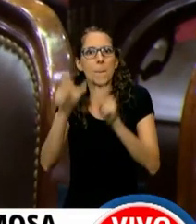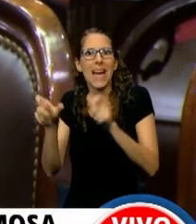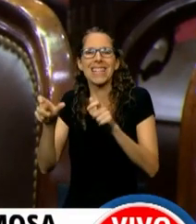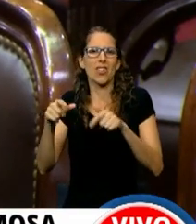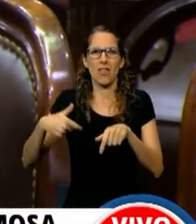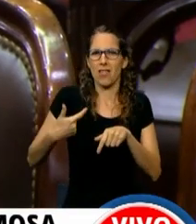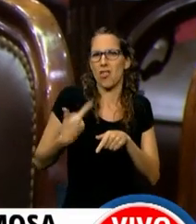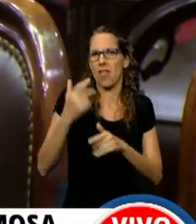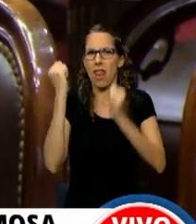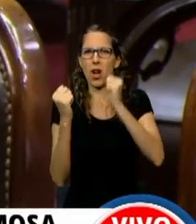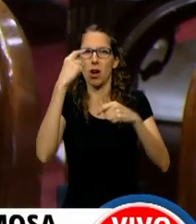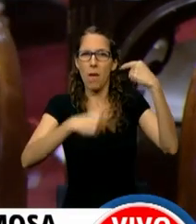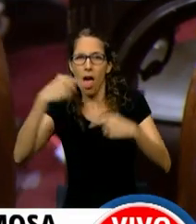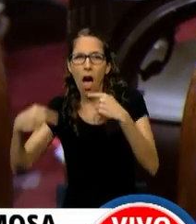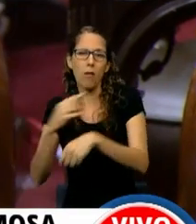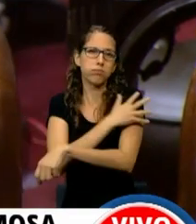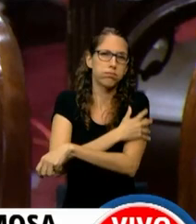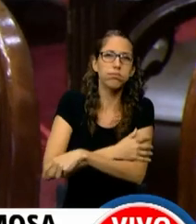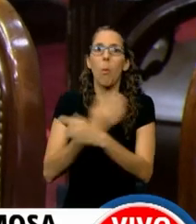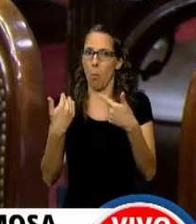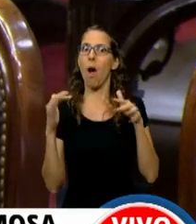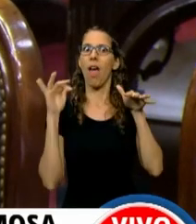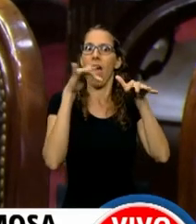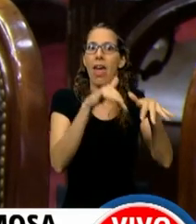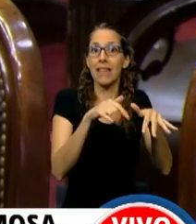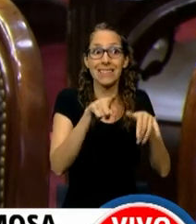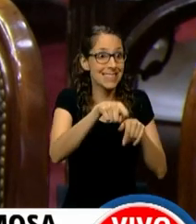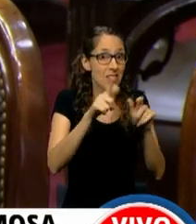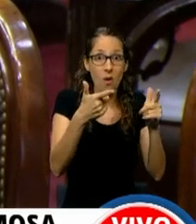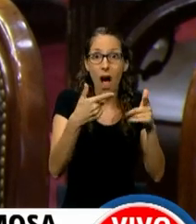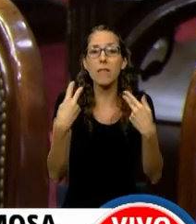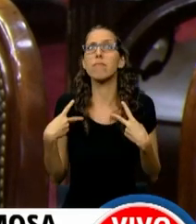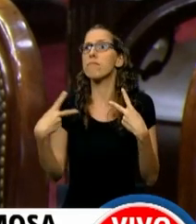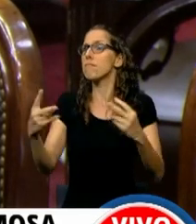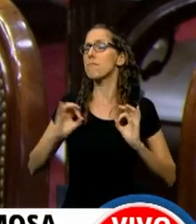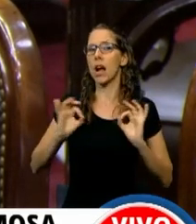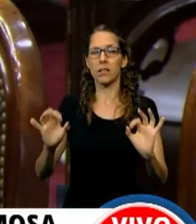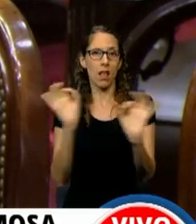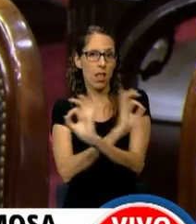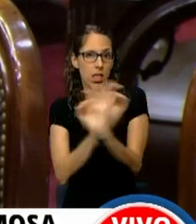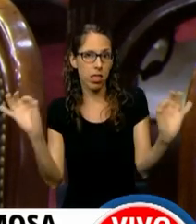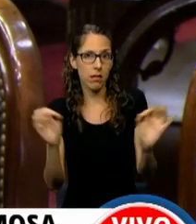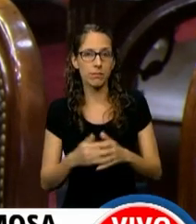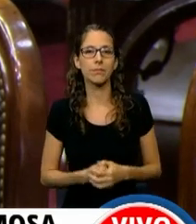sectores sociales de bajos recursos que de otra manera no pudieran vacacionar.